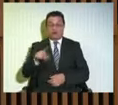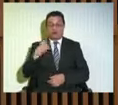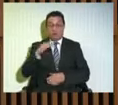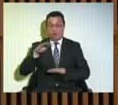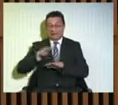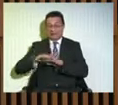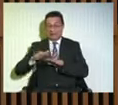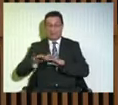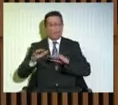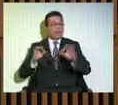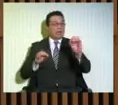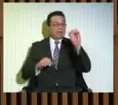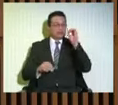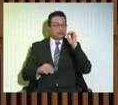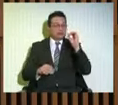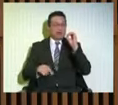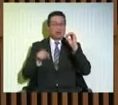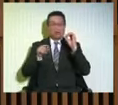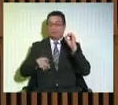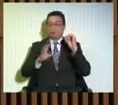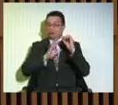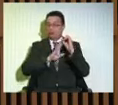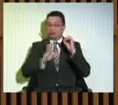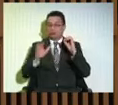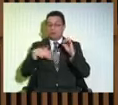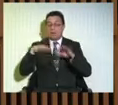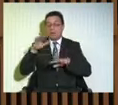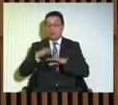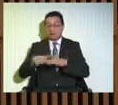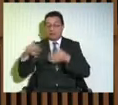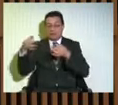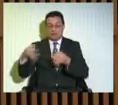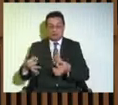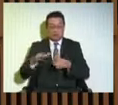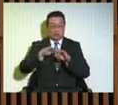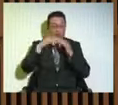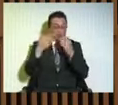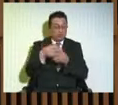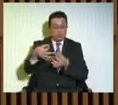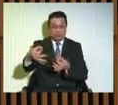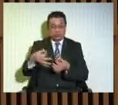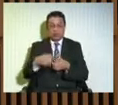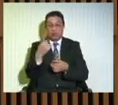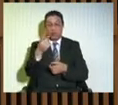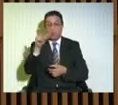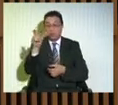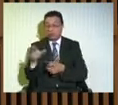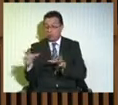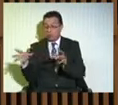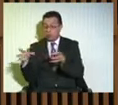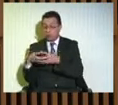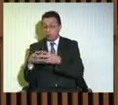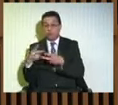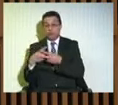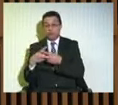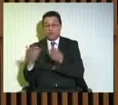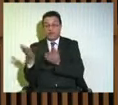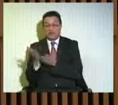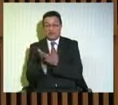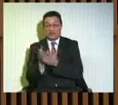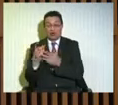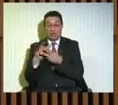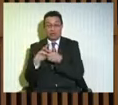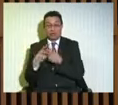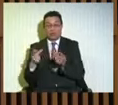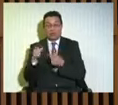papel, en que se nos dice ningún antecedente, ningún dato que un organismo público, que un servicio